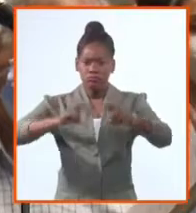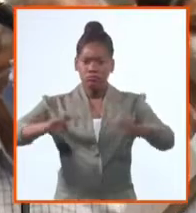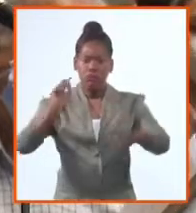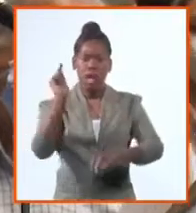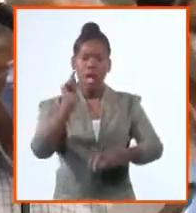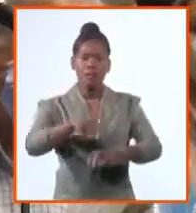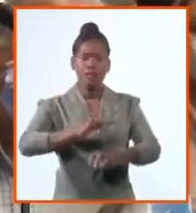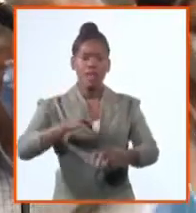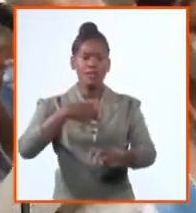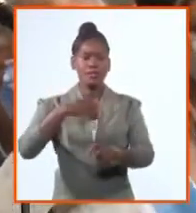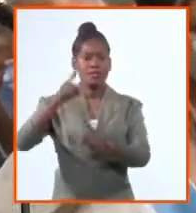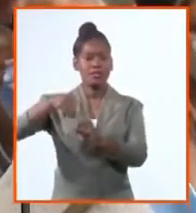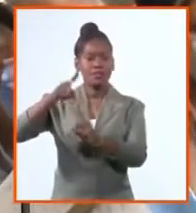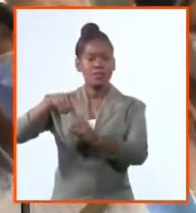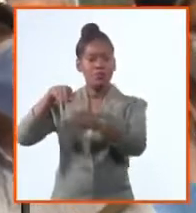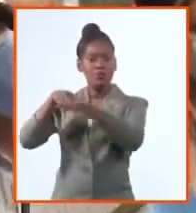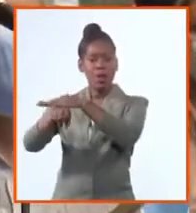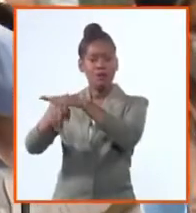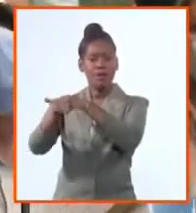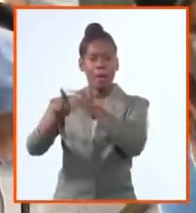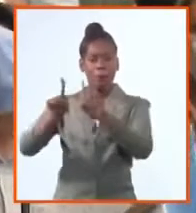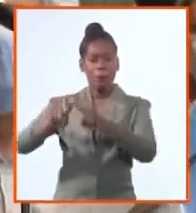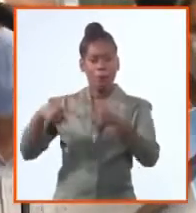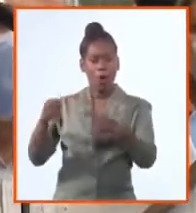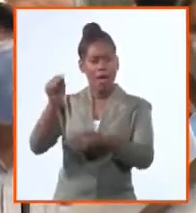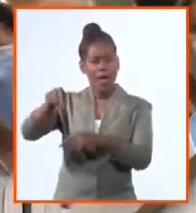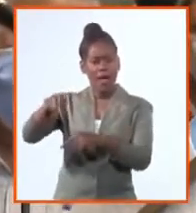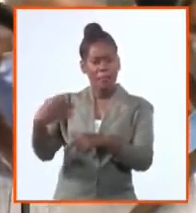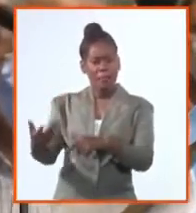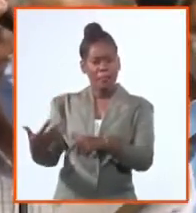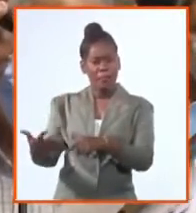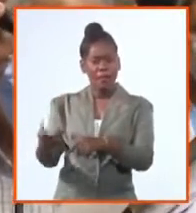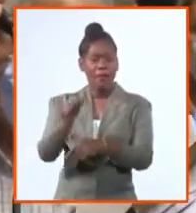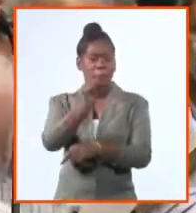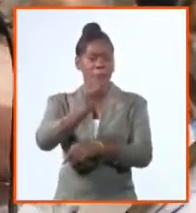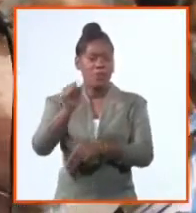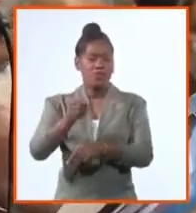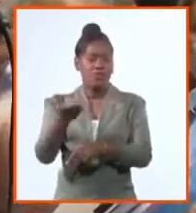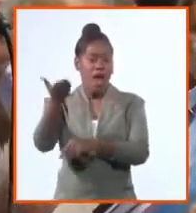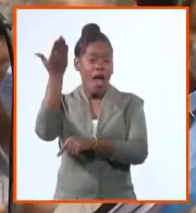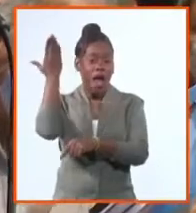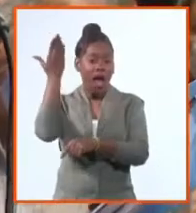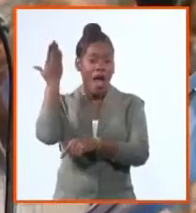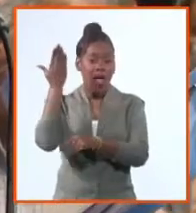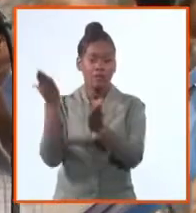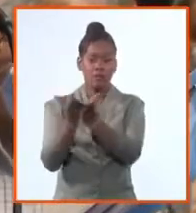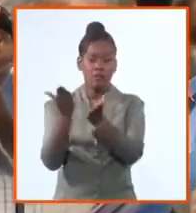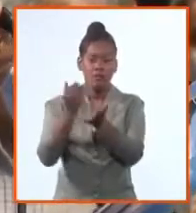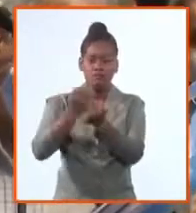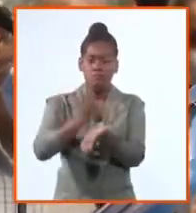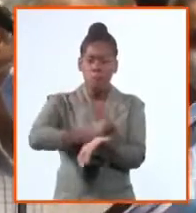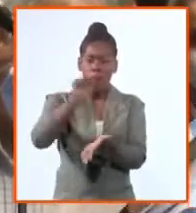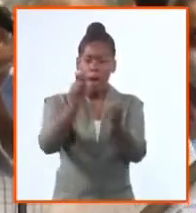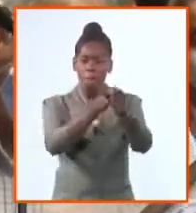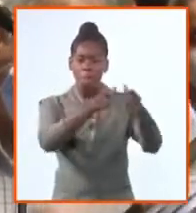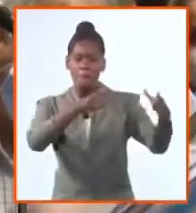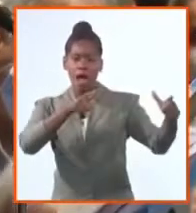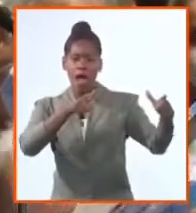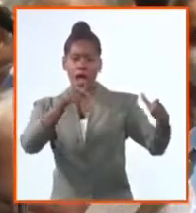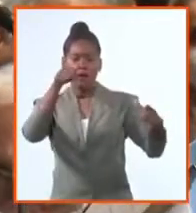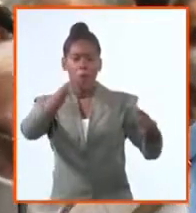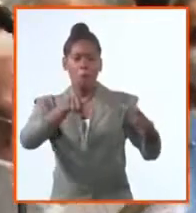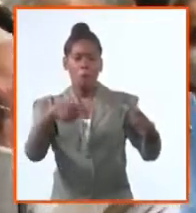contra dónde está esa población cuando es migrante. Pero tengo que adelantar que las cifras